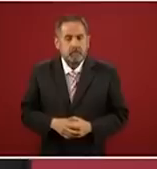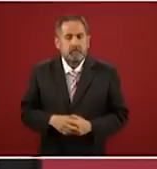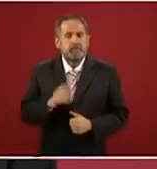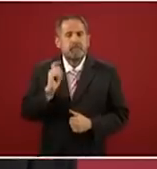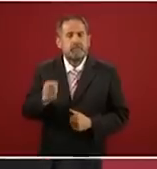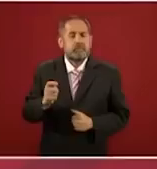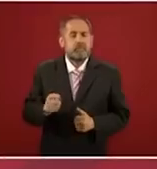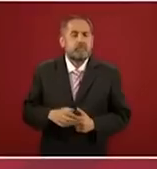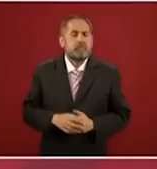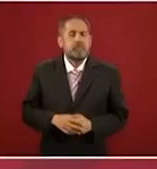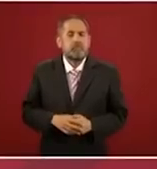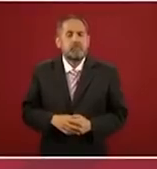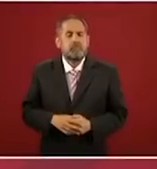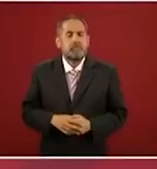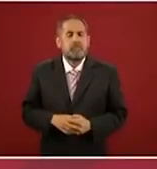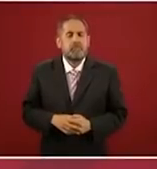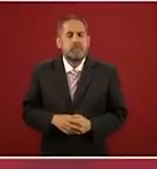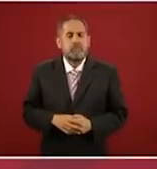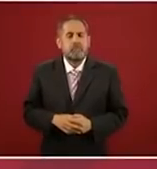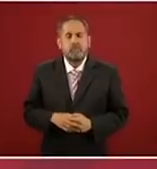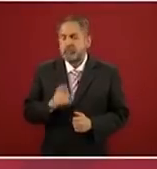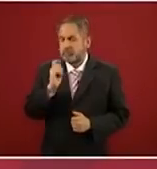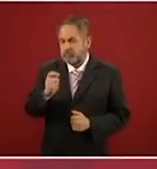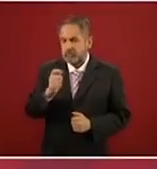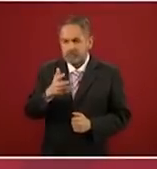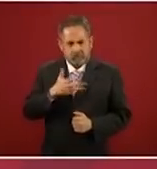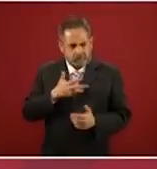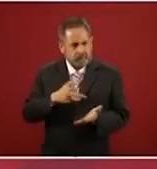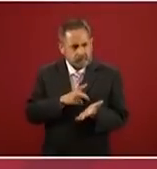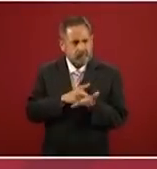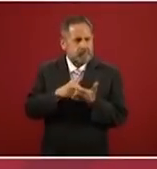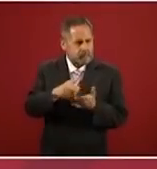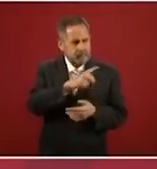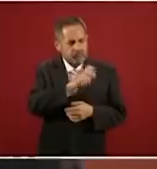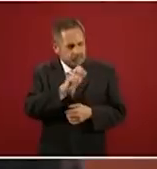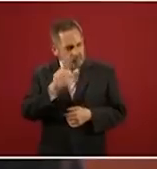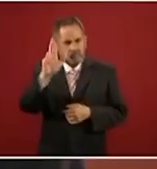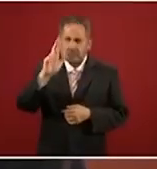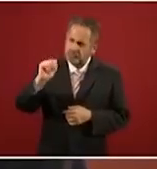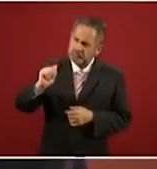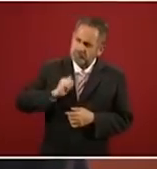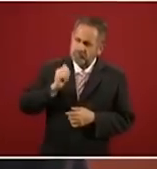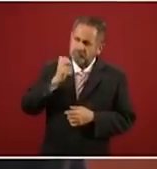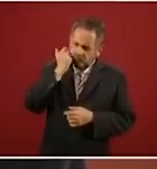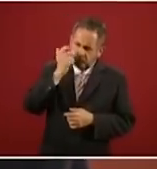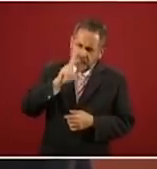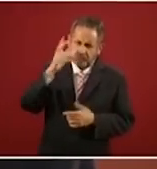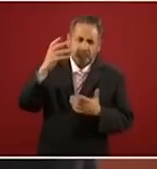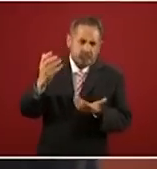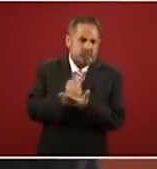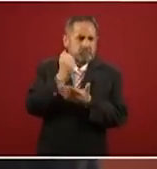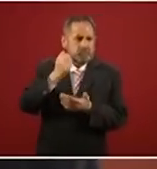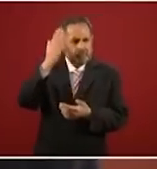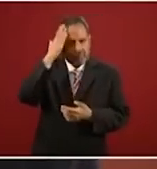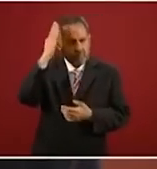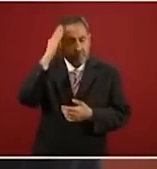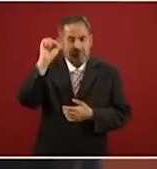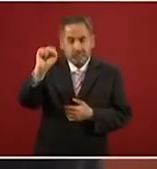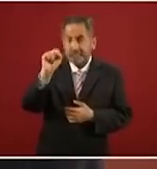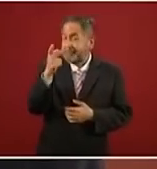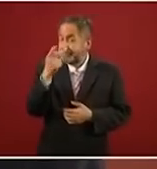tienen desde luego el derecho de aspirar a ser líderes sindicales nada